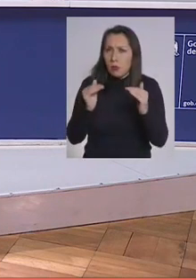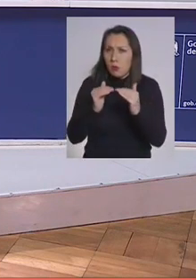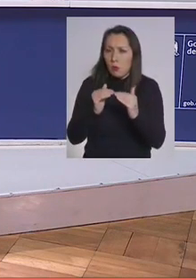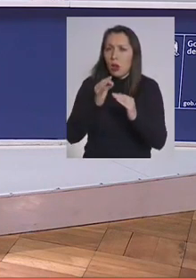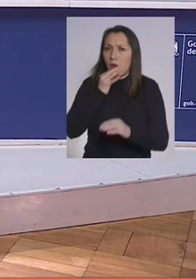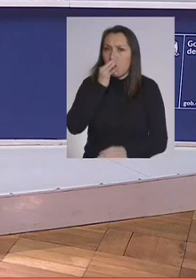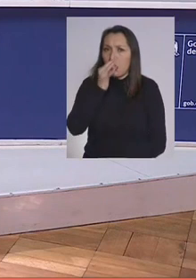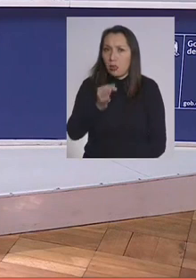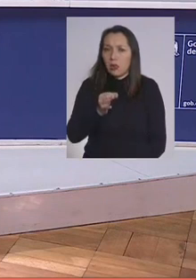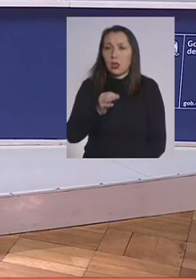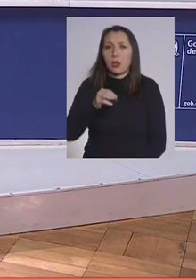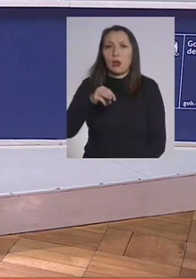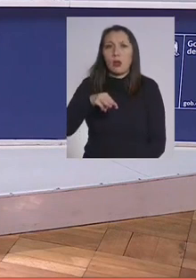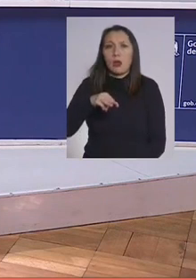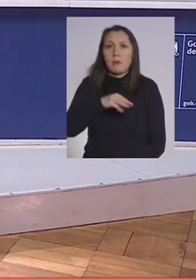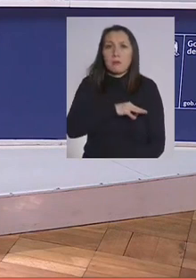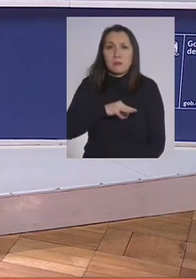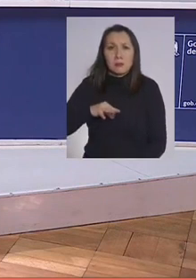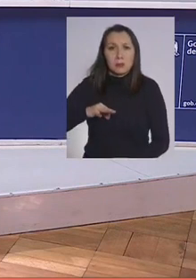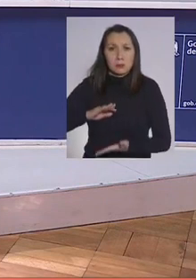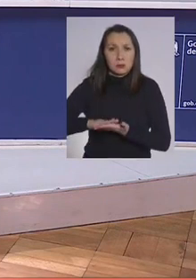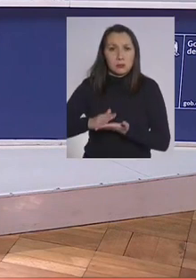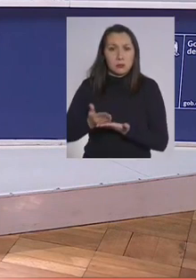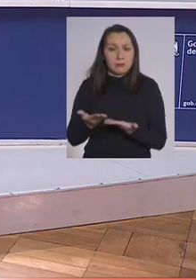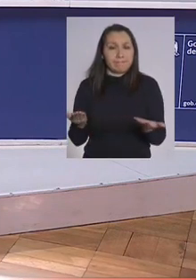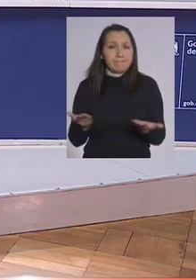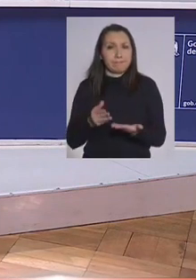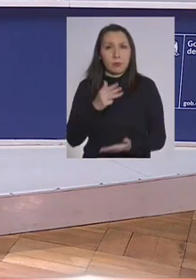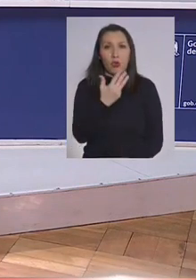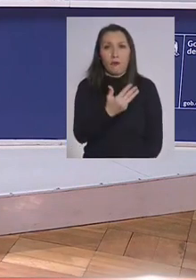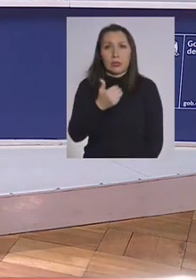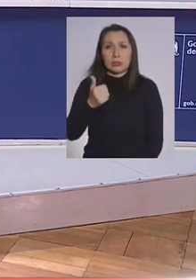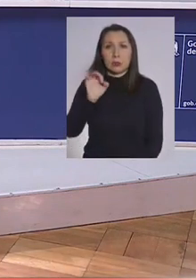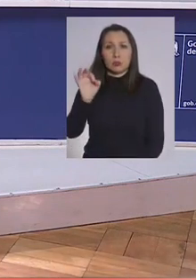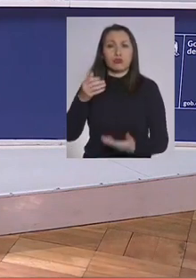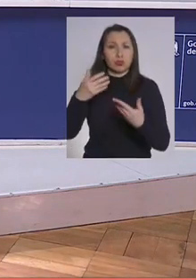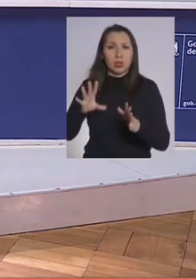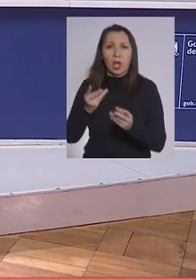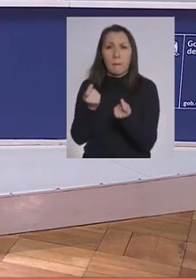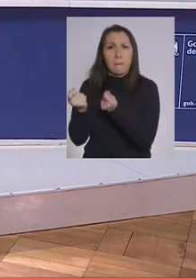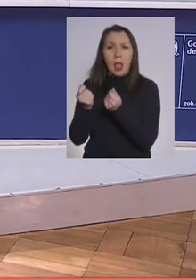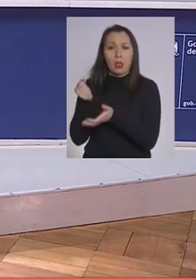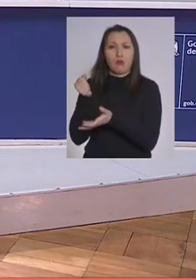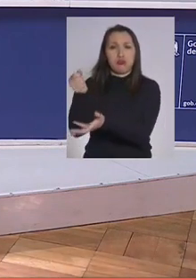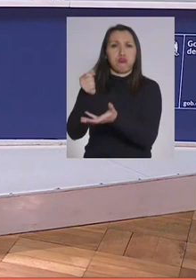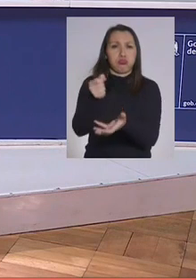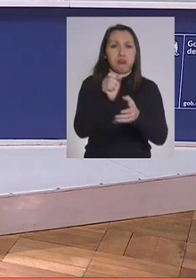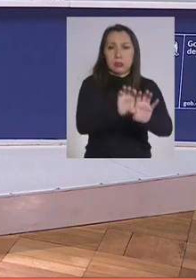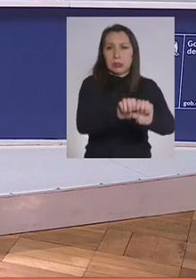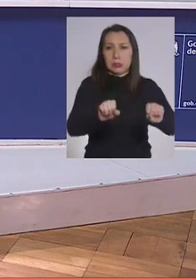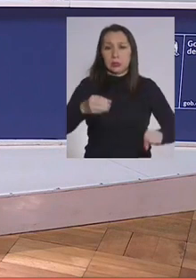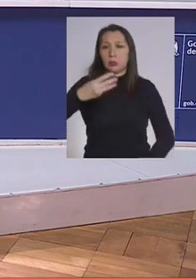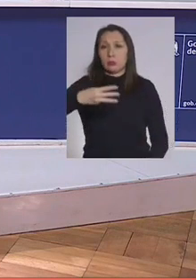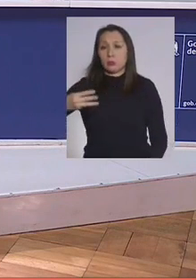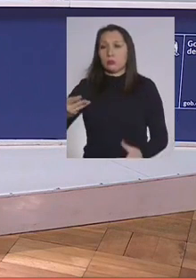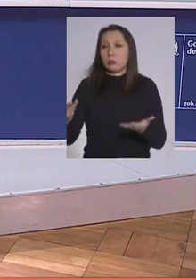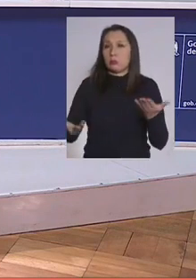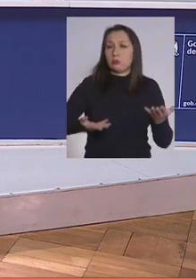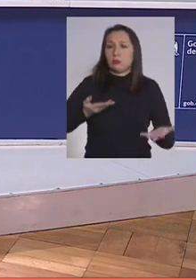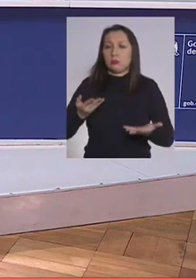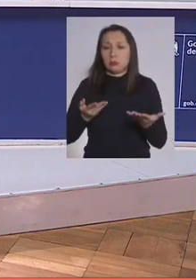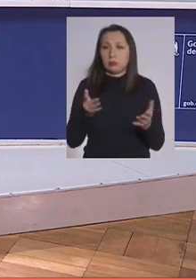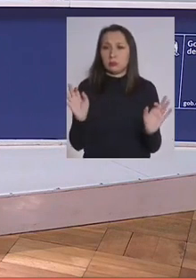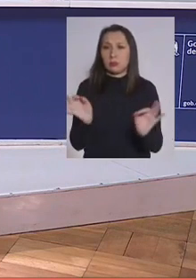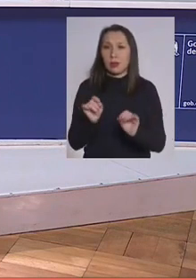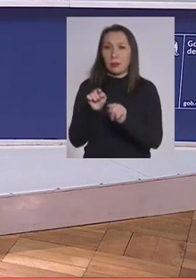lo dicho por el minsal desde donde han asegurado que el 96 por ciento de los fondos han sido transferidos a los municipios entonces cómo se